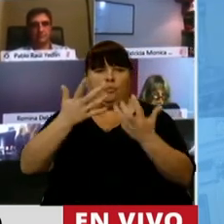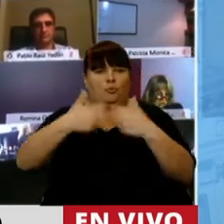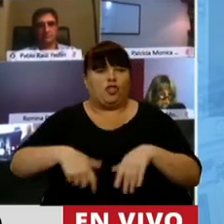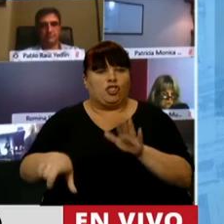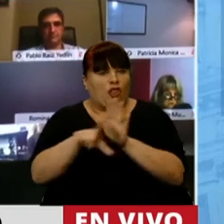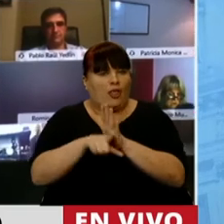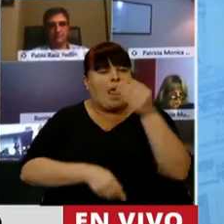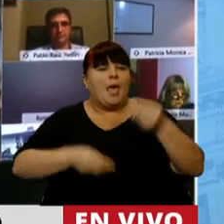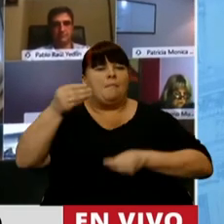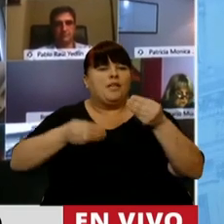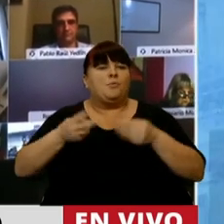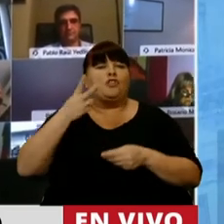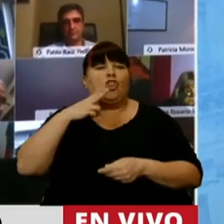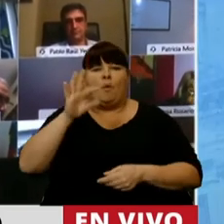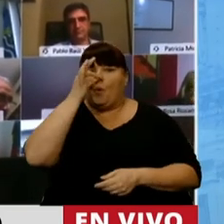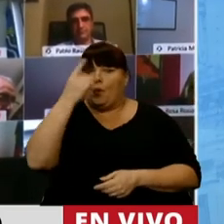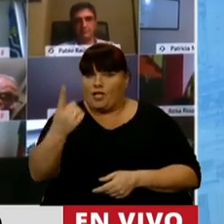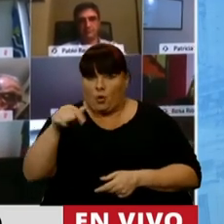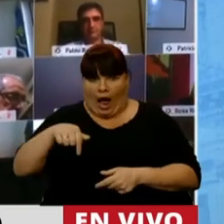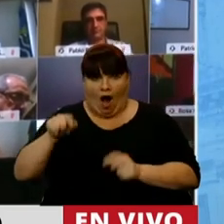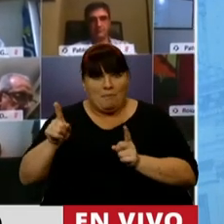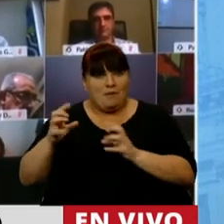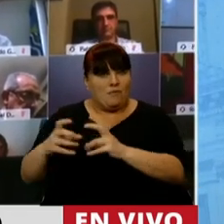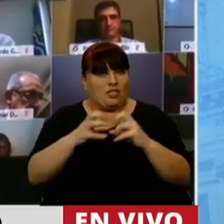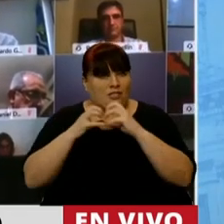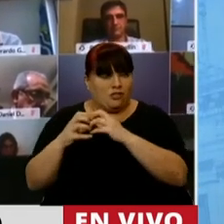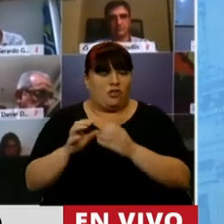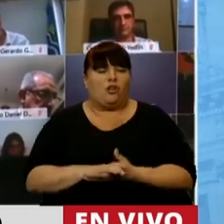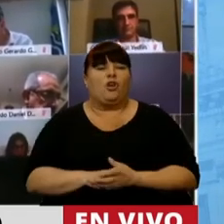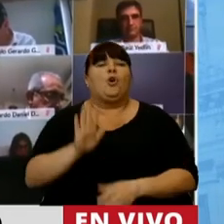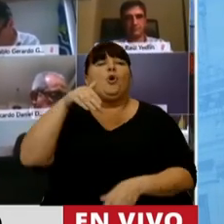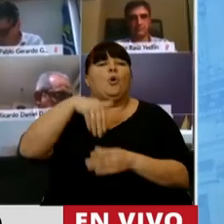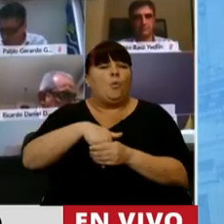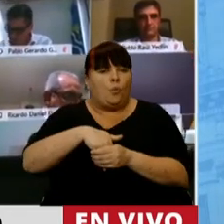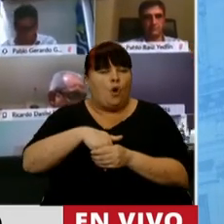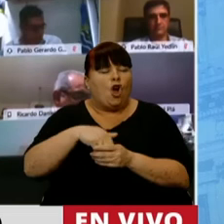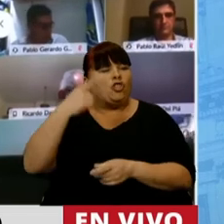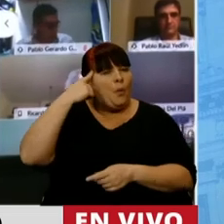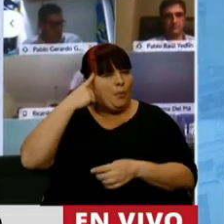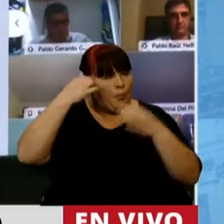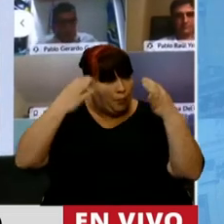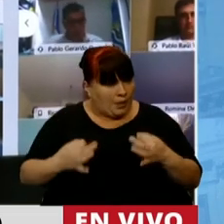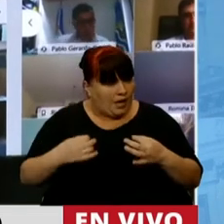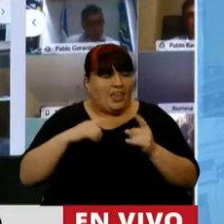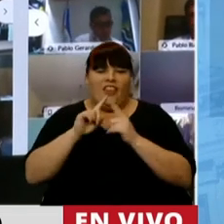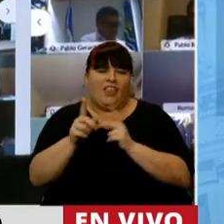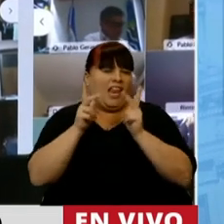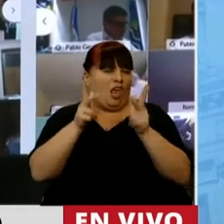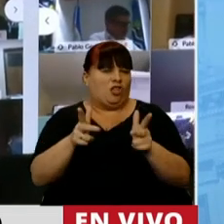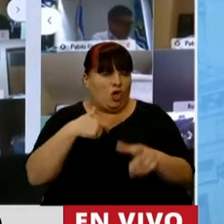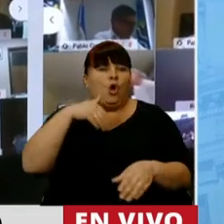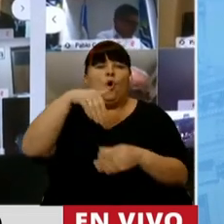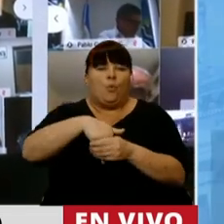proyecto de ley de presupuesto 2021 que está en tratamiento, votando a conciencia, adelantando mi